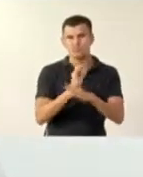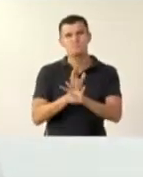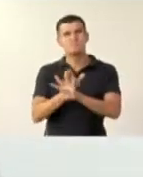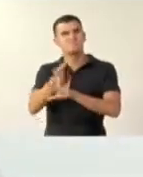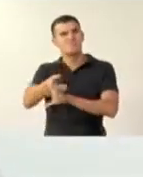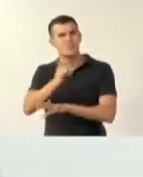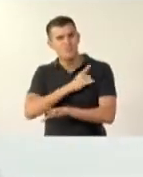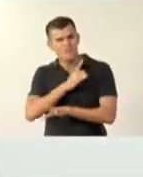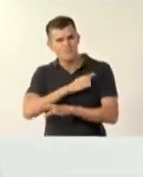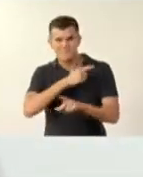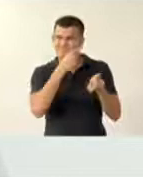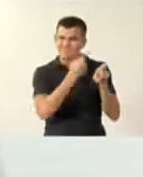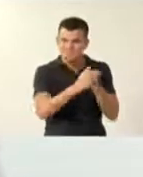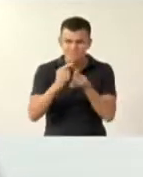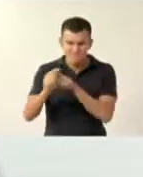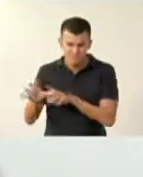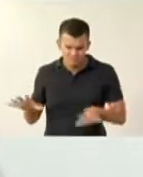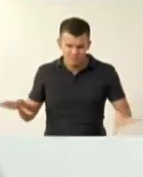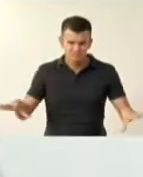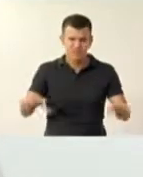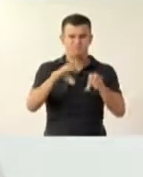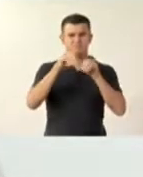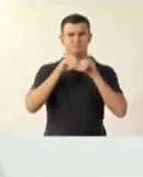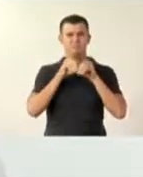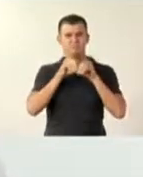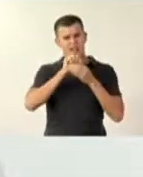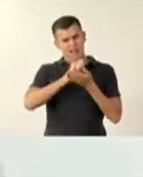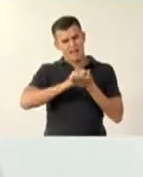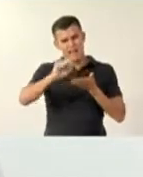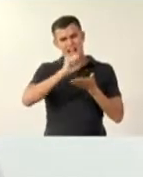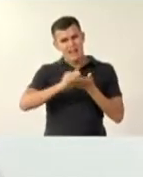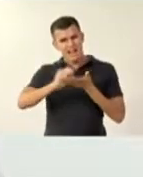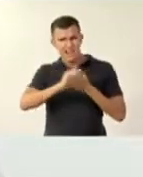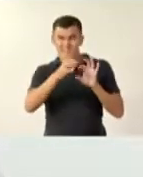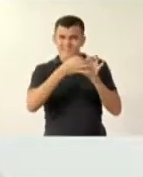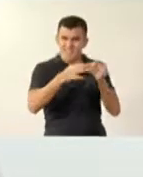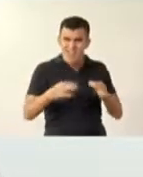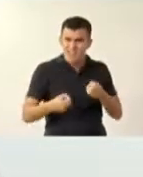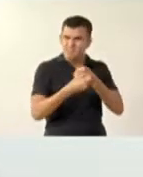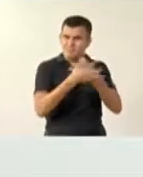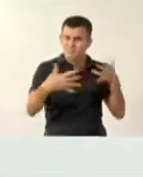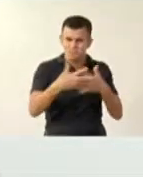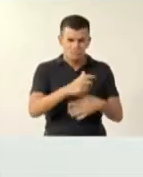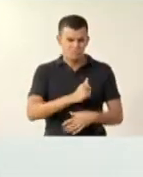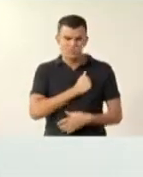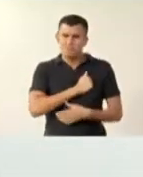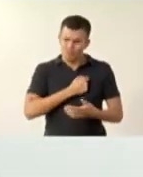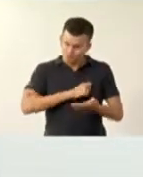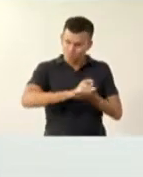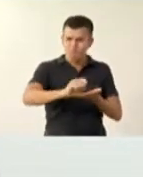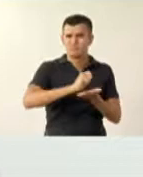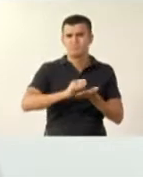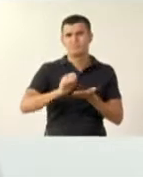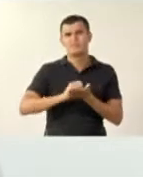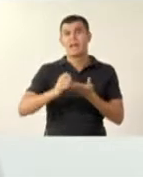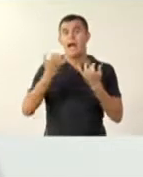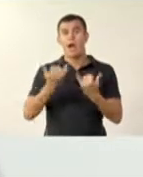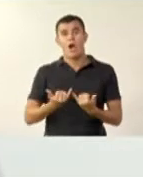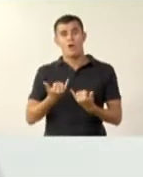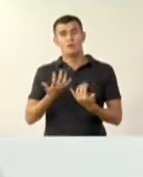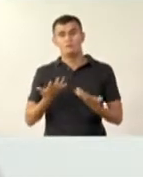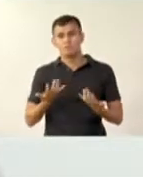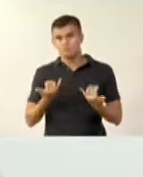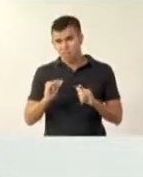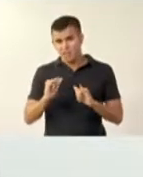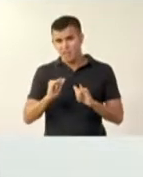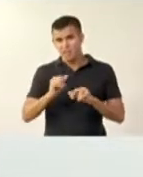institucionales, medios universitarios. Entonces, cada frase que escribía, cada palabra la escribía con mucha pasión. Y